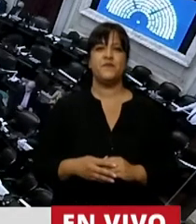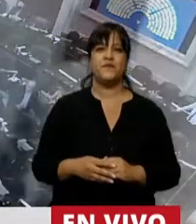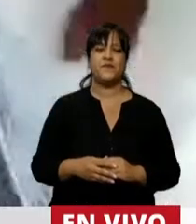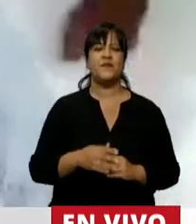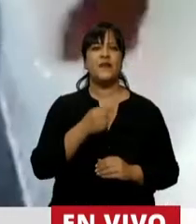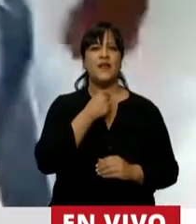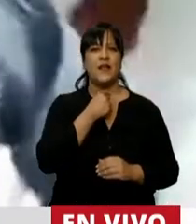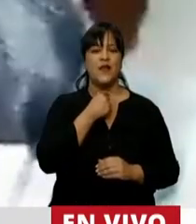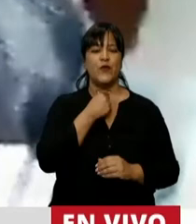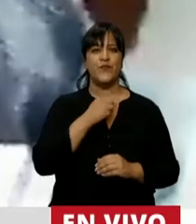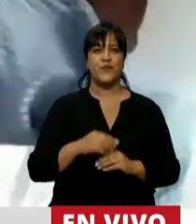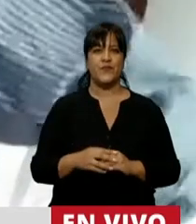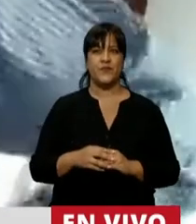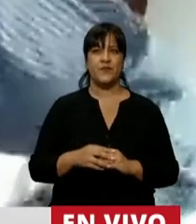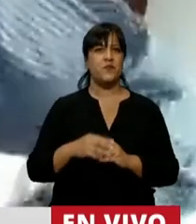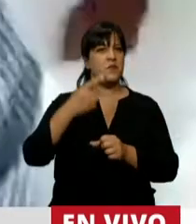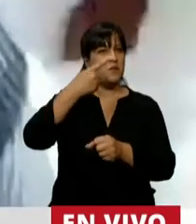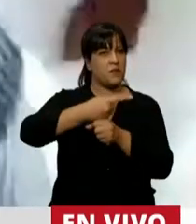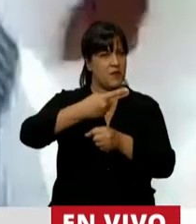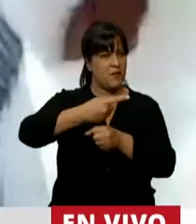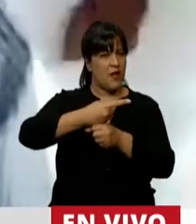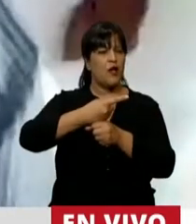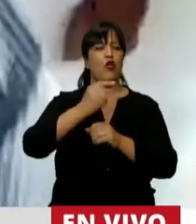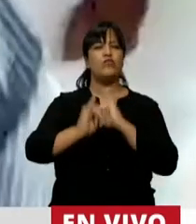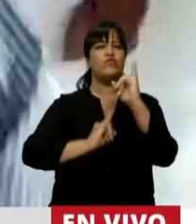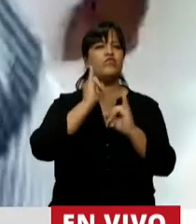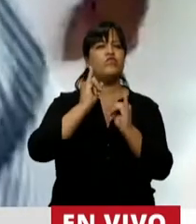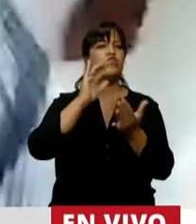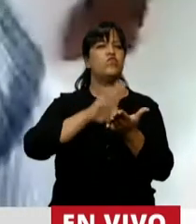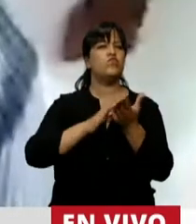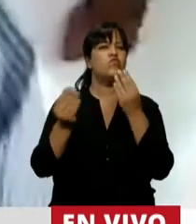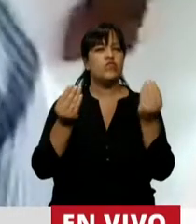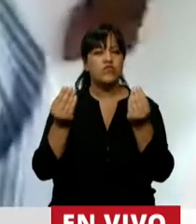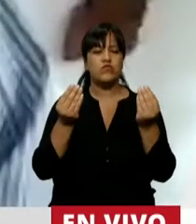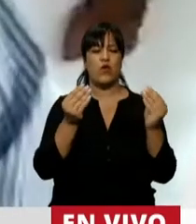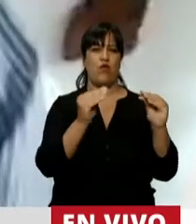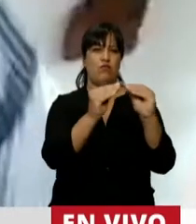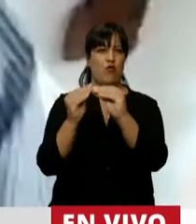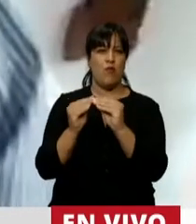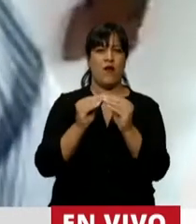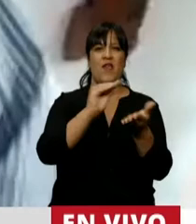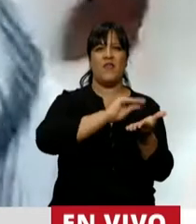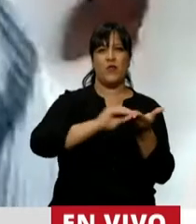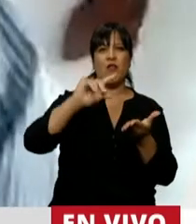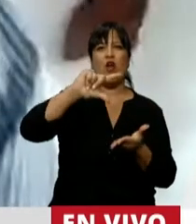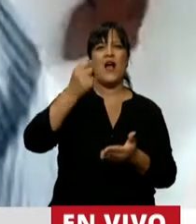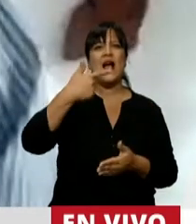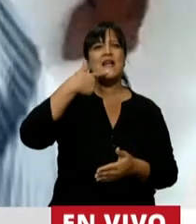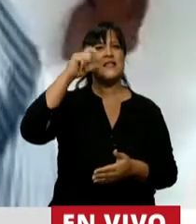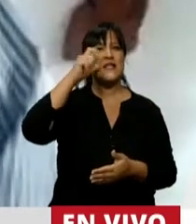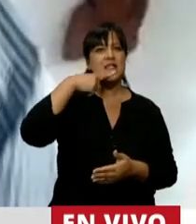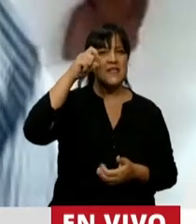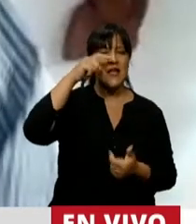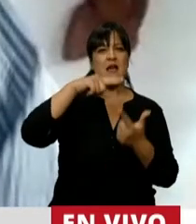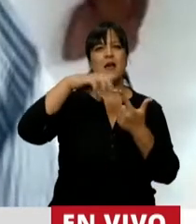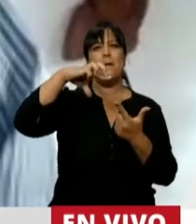Quiero, en primer lugar, referirme a mis colegas, los diputados Cassese,